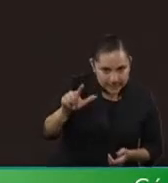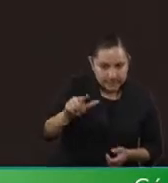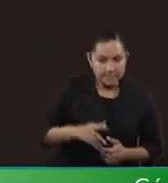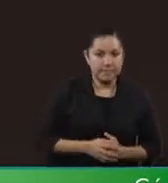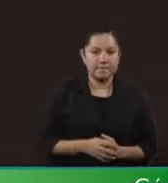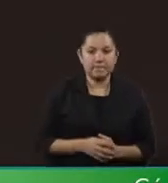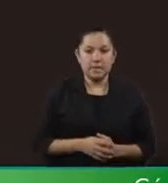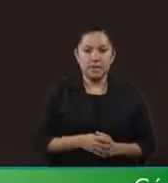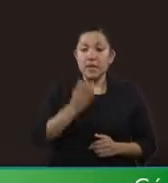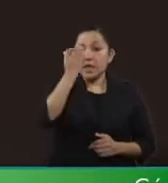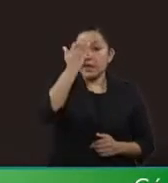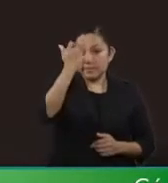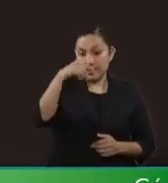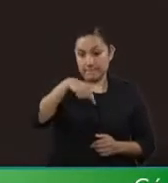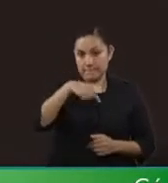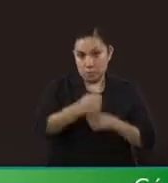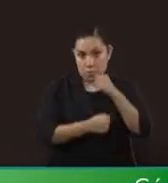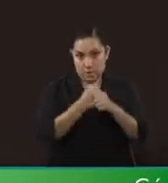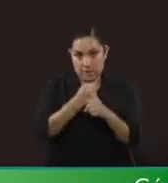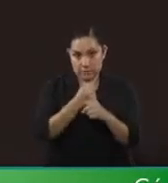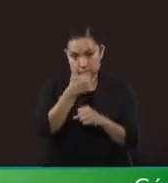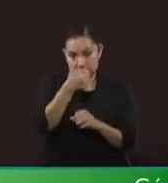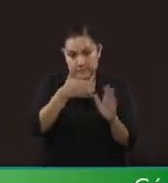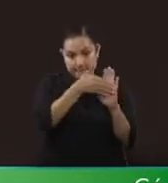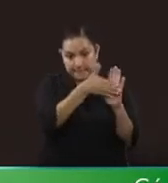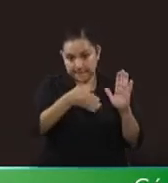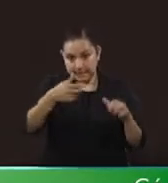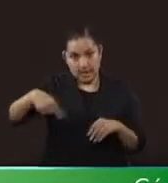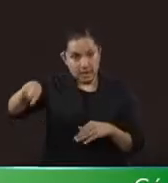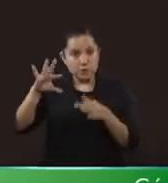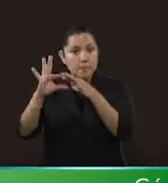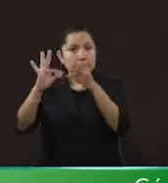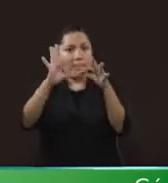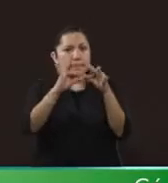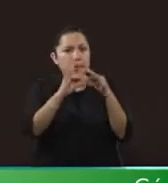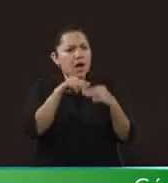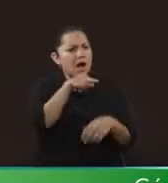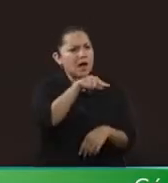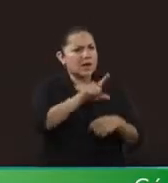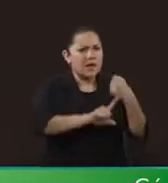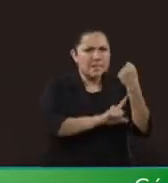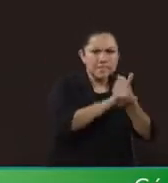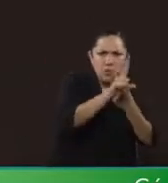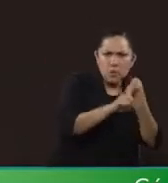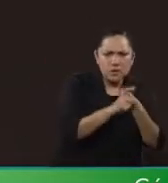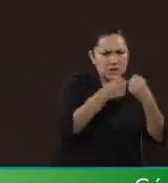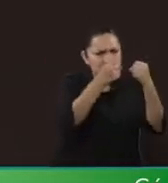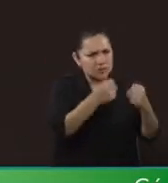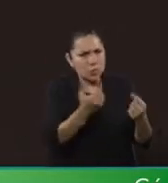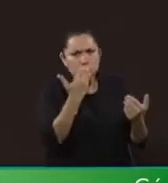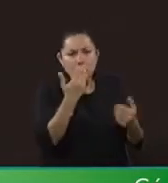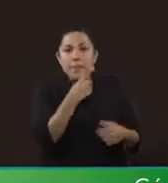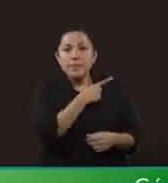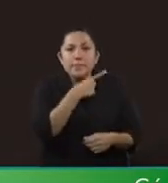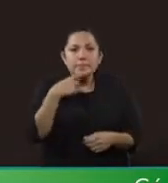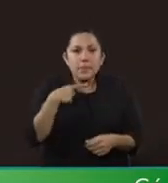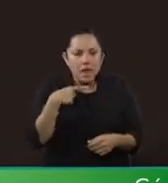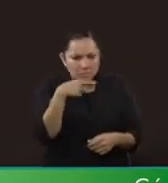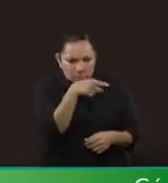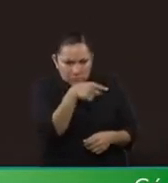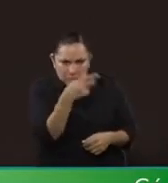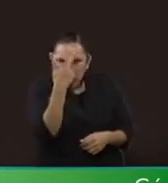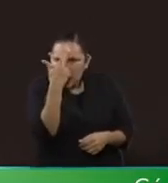han argumentado que la mejor manera de acabar con la violencia y la seguridad es atacando las causas, pero lo que no